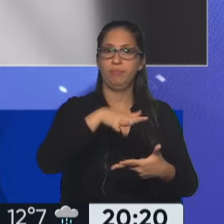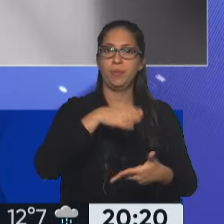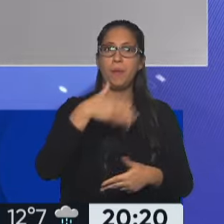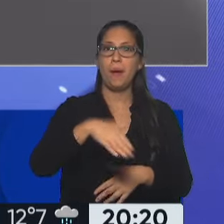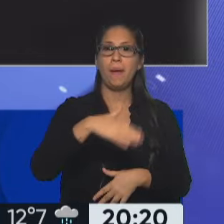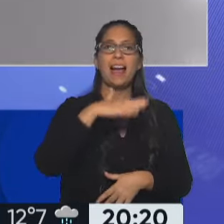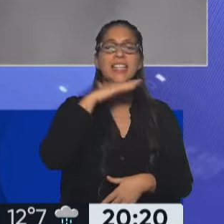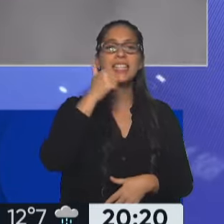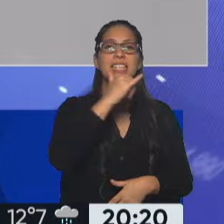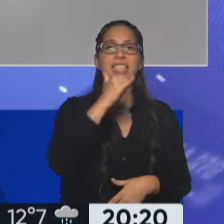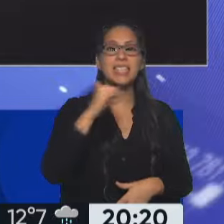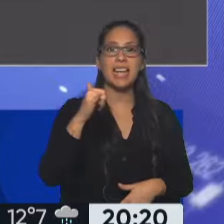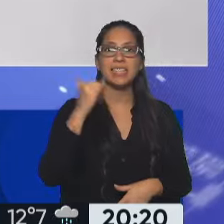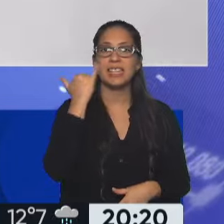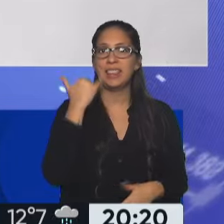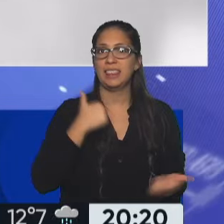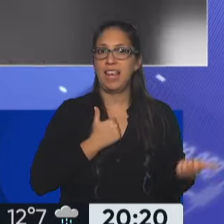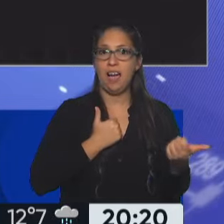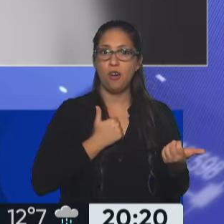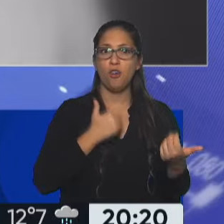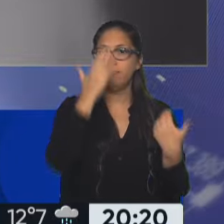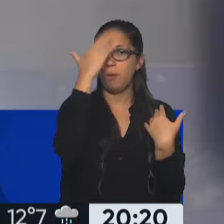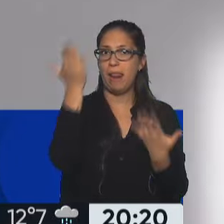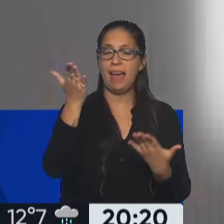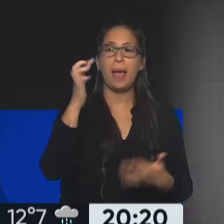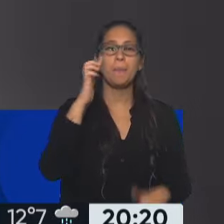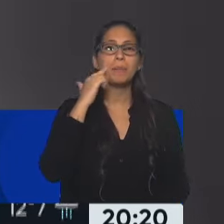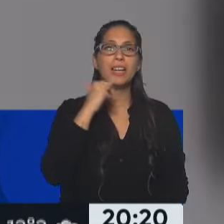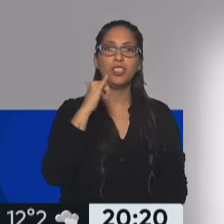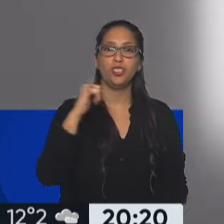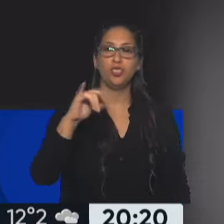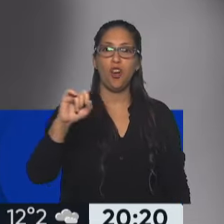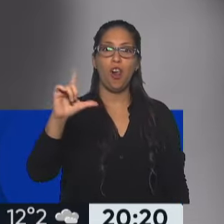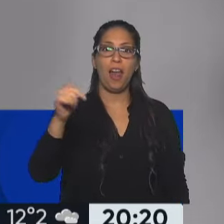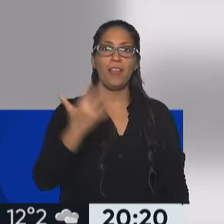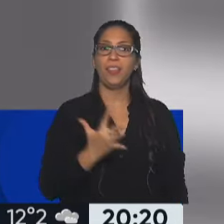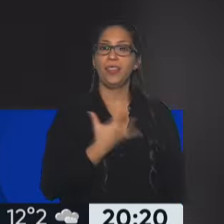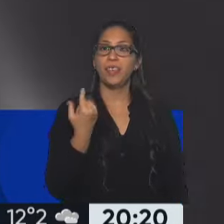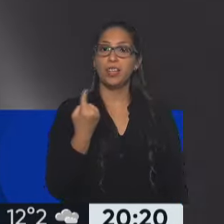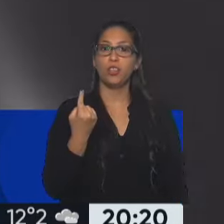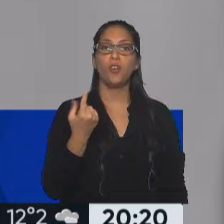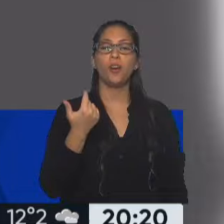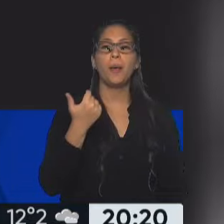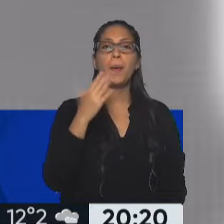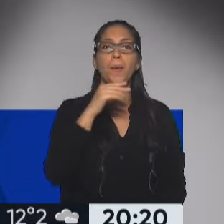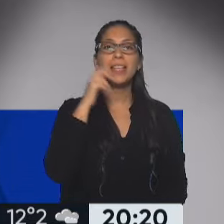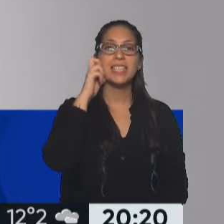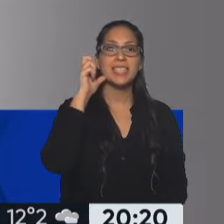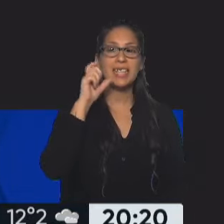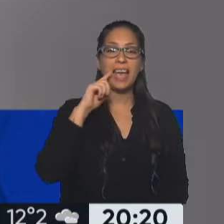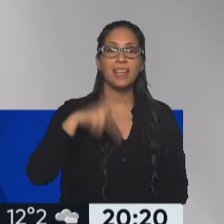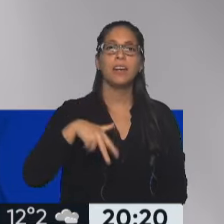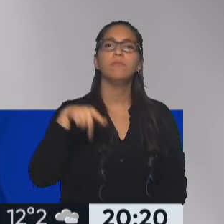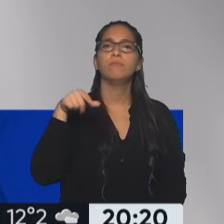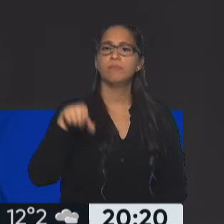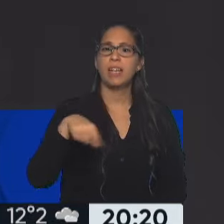Tango, una obra dedicada claramente al gran Astor Piazzolla. Es bajo la dirección de Anita Bestel, quien también estuvo